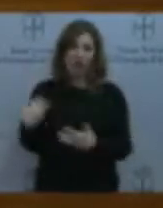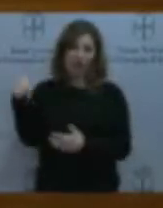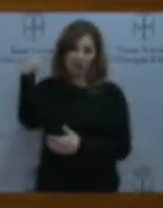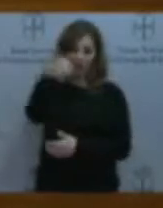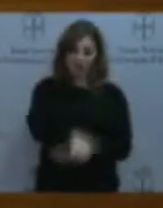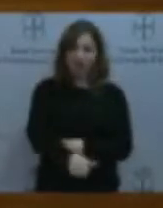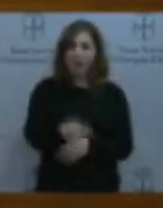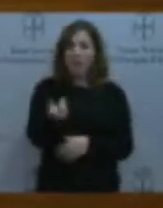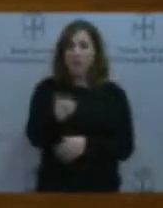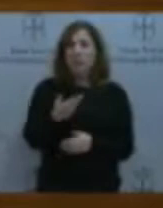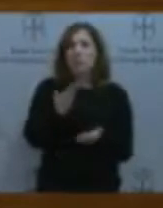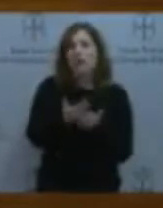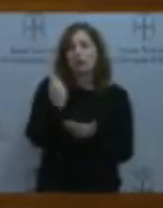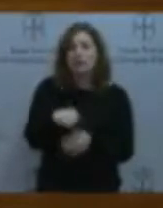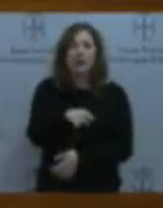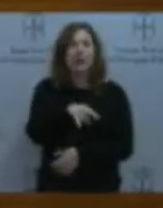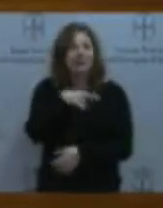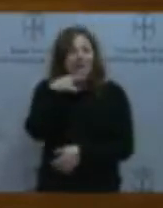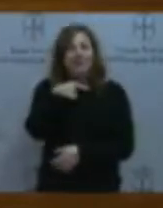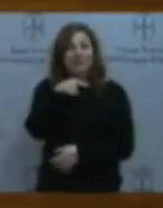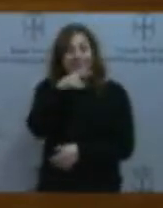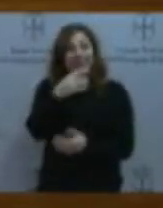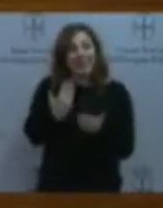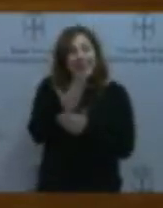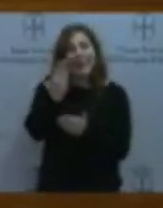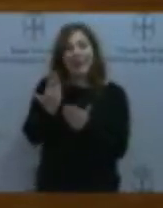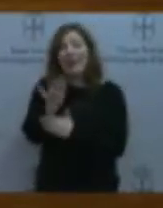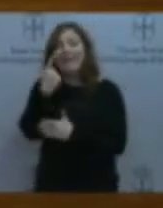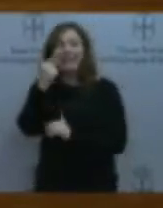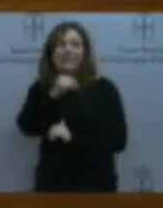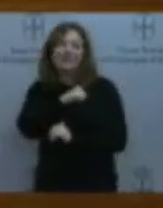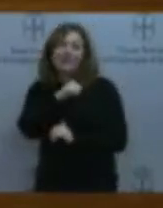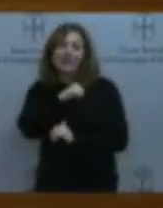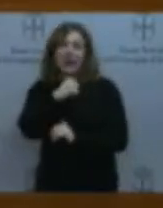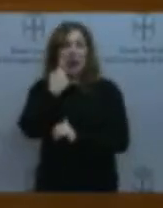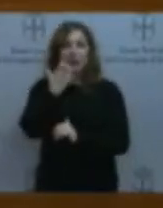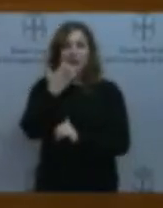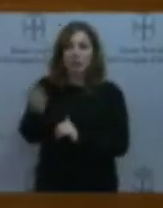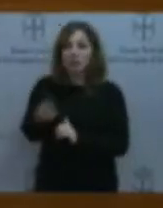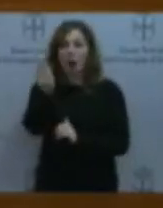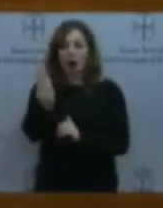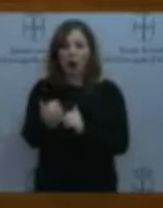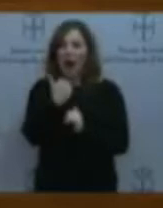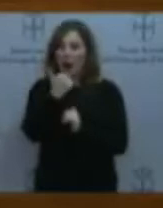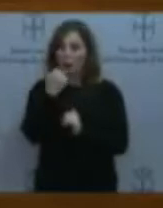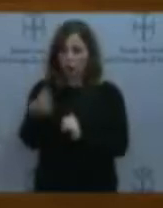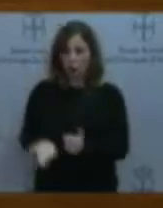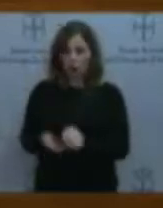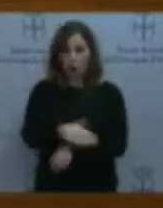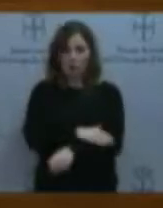sonriendo día tras día a la espera de que llegue algún tipo de mejora. Yo